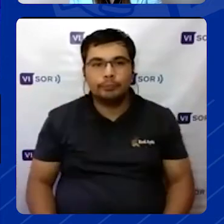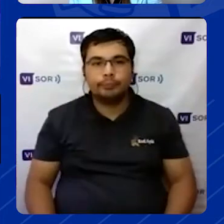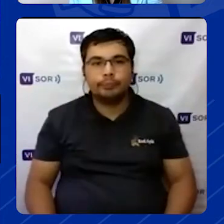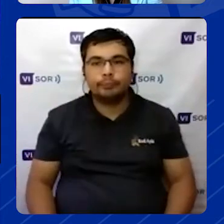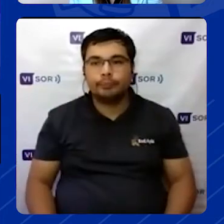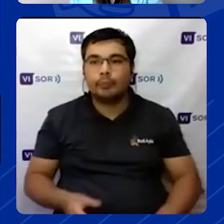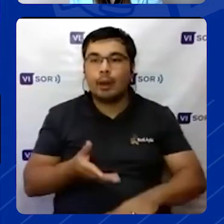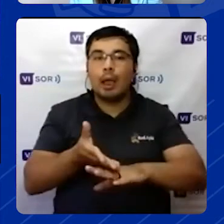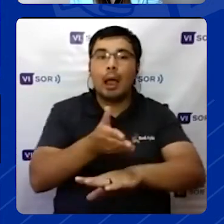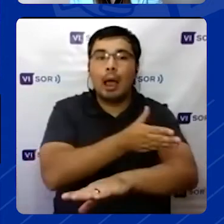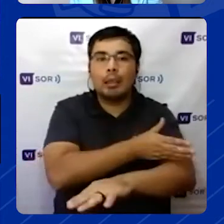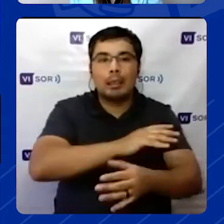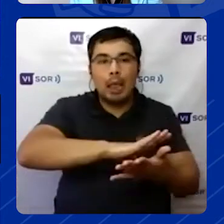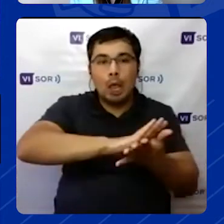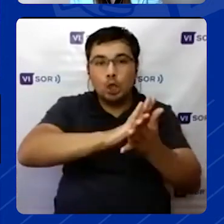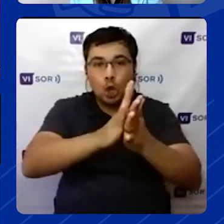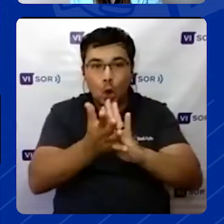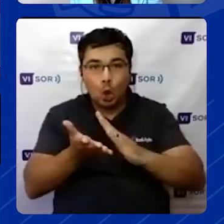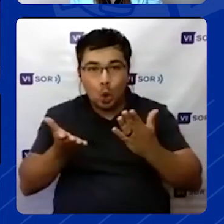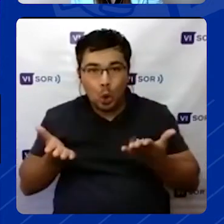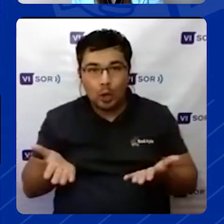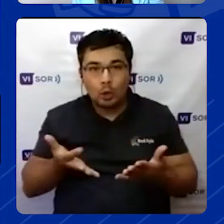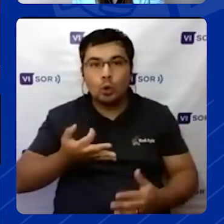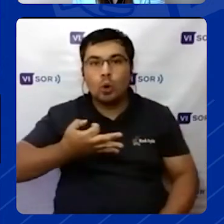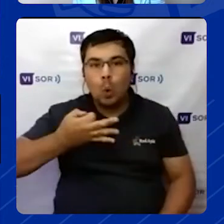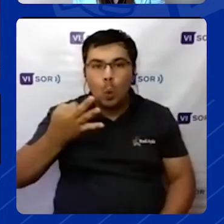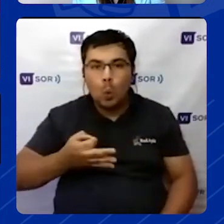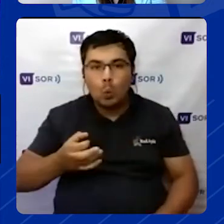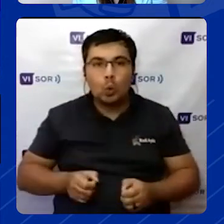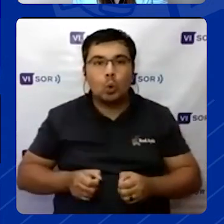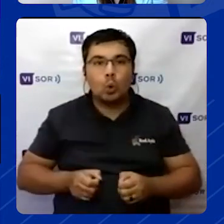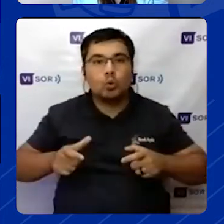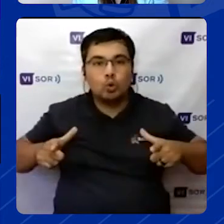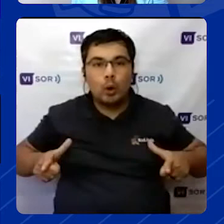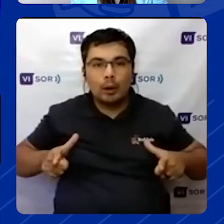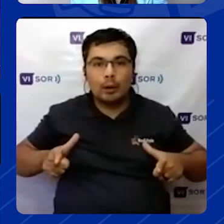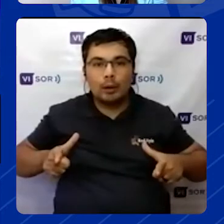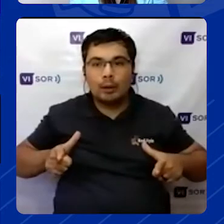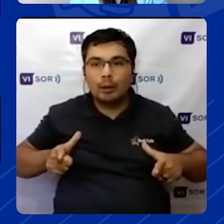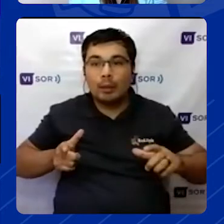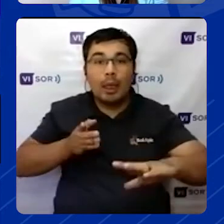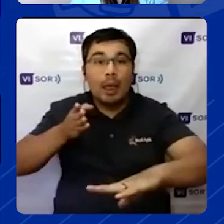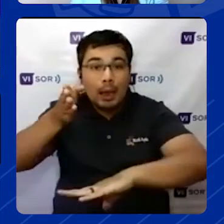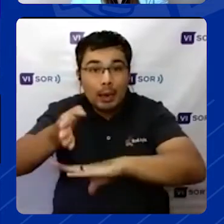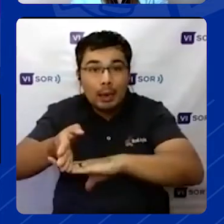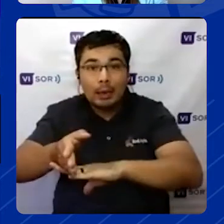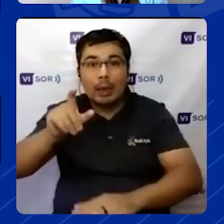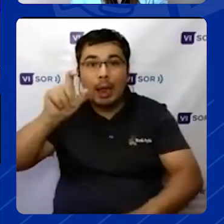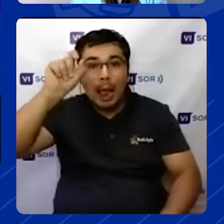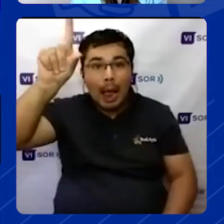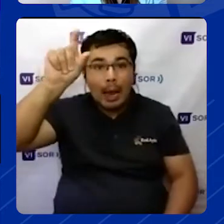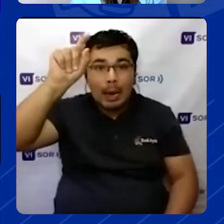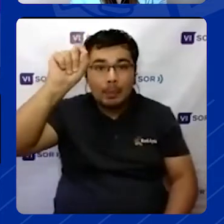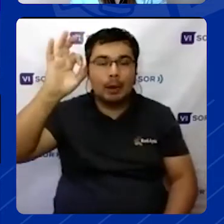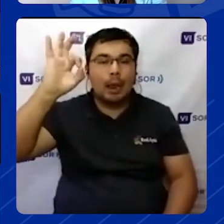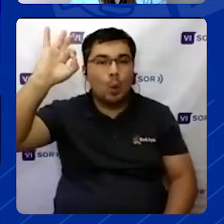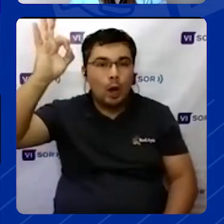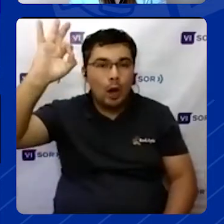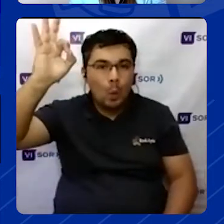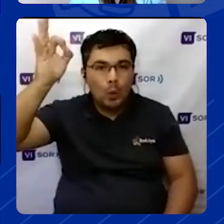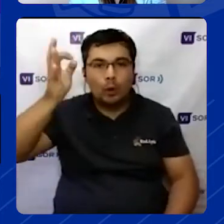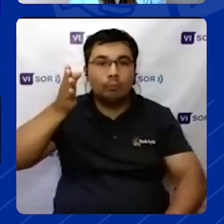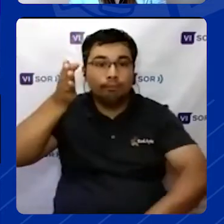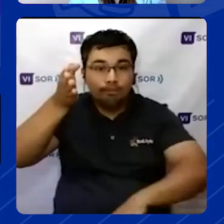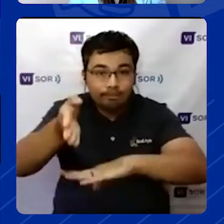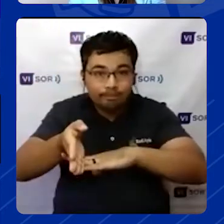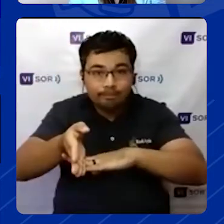antes de todo esto, pues tuve la suerte de poder ir a Alemania a una reunión que hubo en donde precisamente hablaba